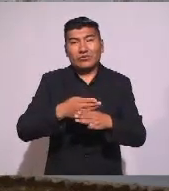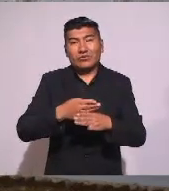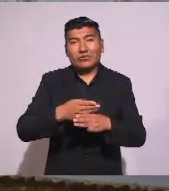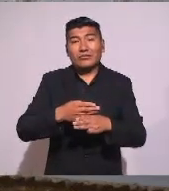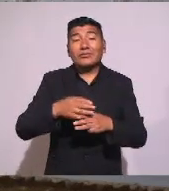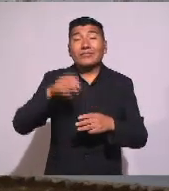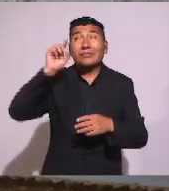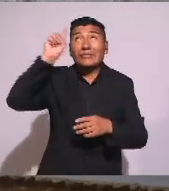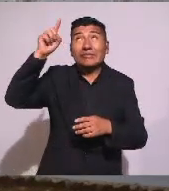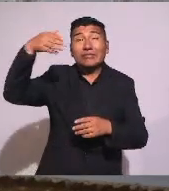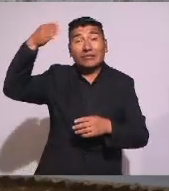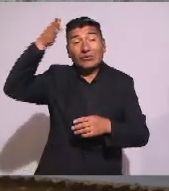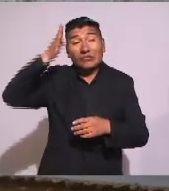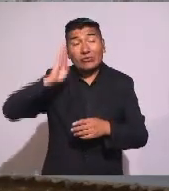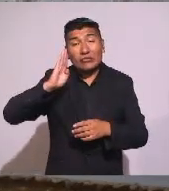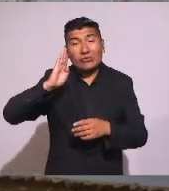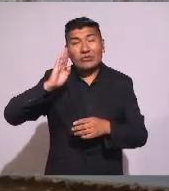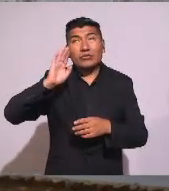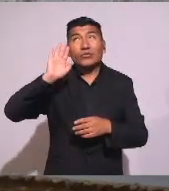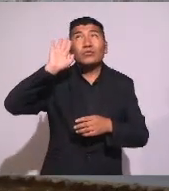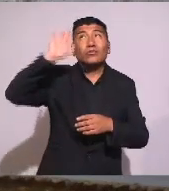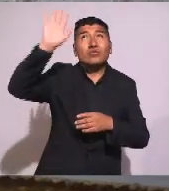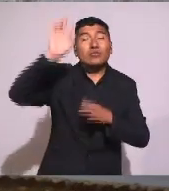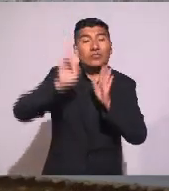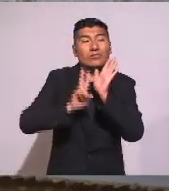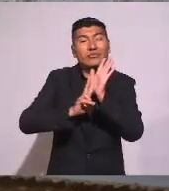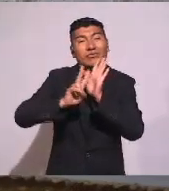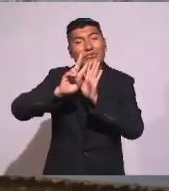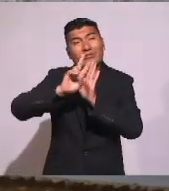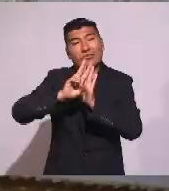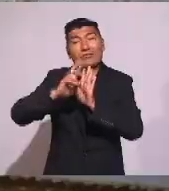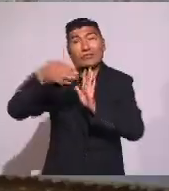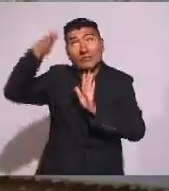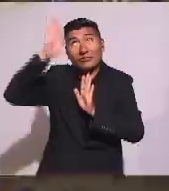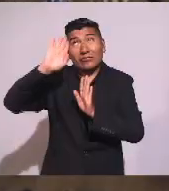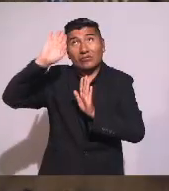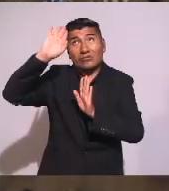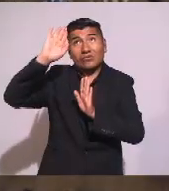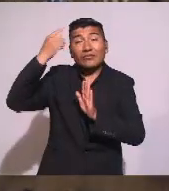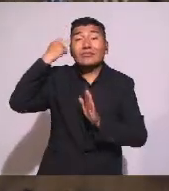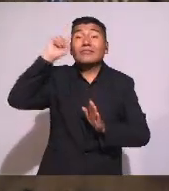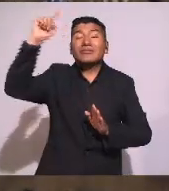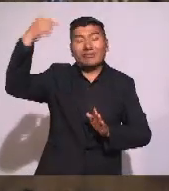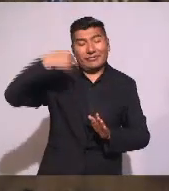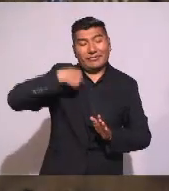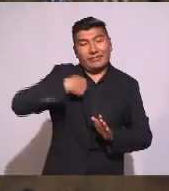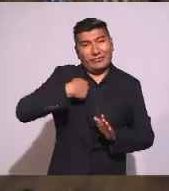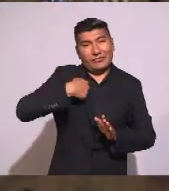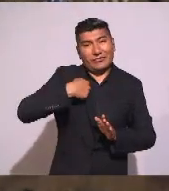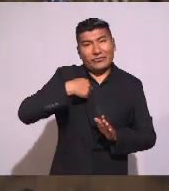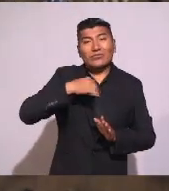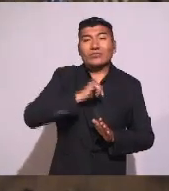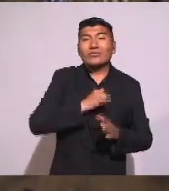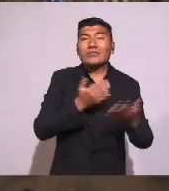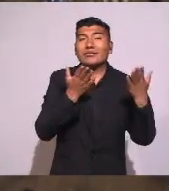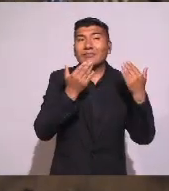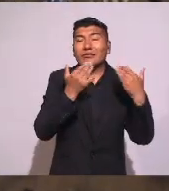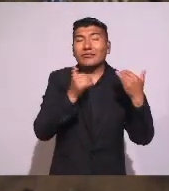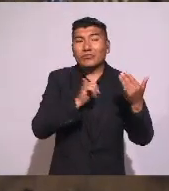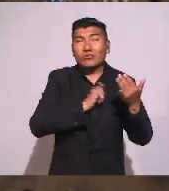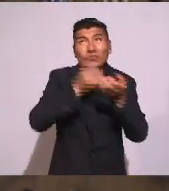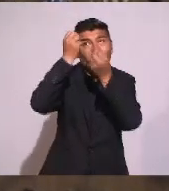dios que no es otra cosa que la voluntad de dios sobre mí que espera que sea cumplida por